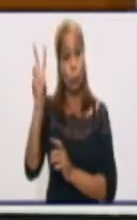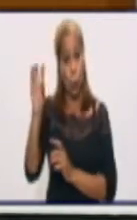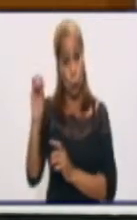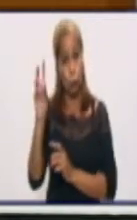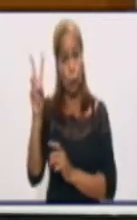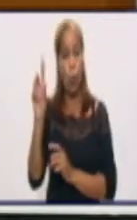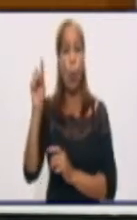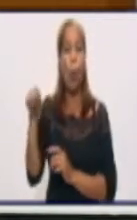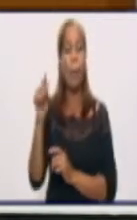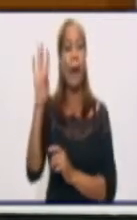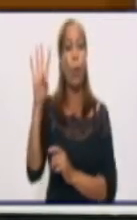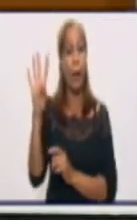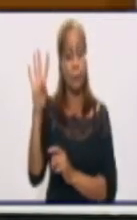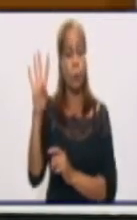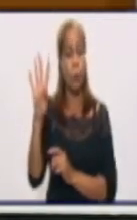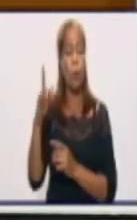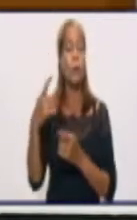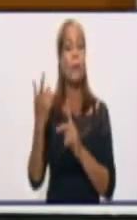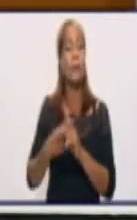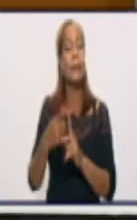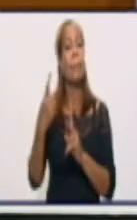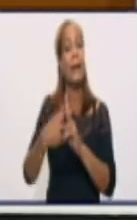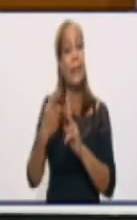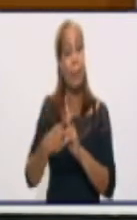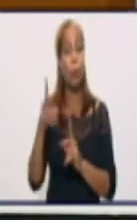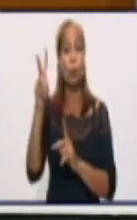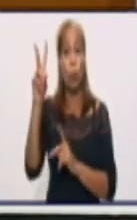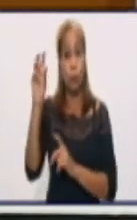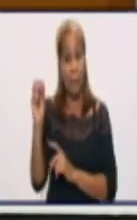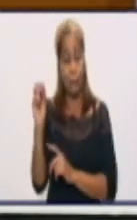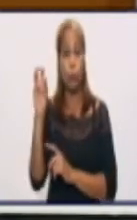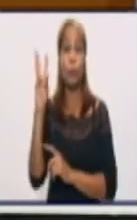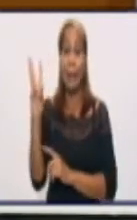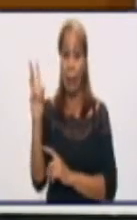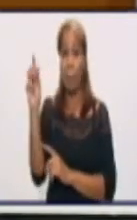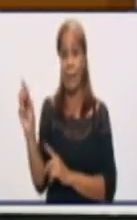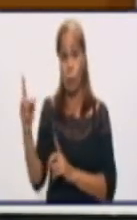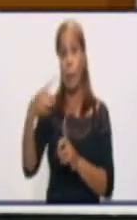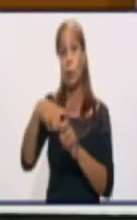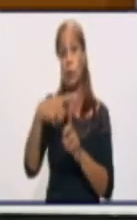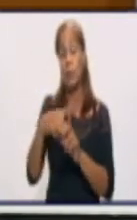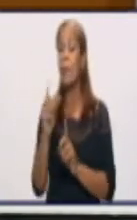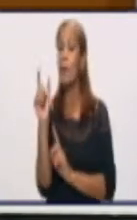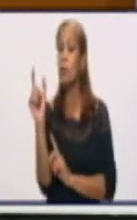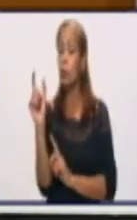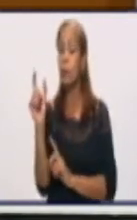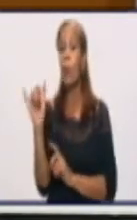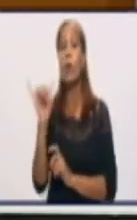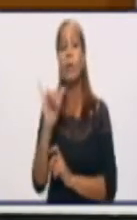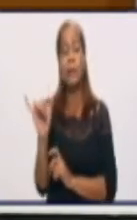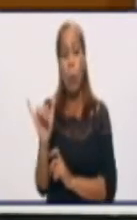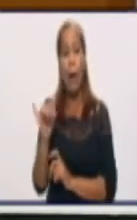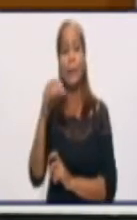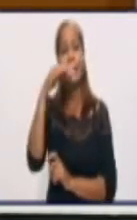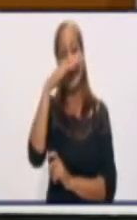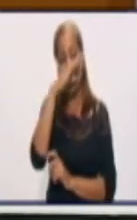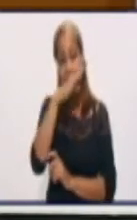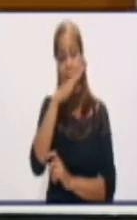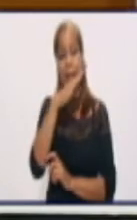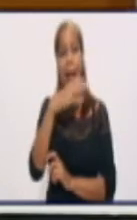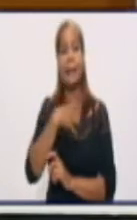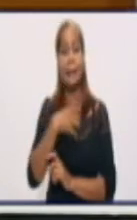Bayamo con 203 en los últimos 15 días y 118,4 de tasa, y Guisa, que tiene 51 casos en los últimos 15